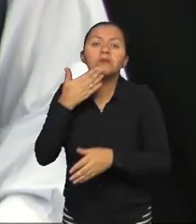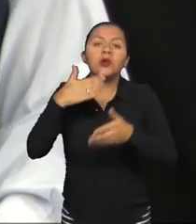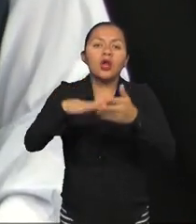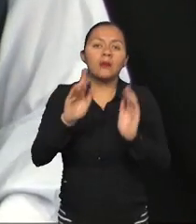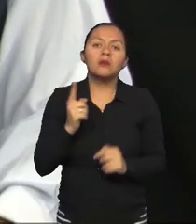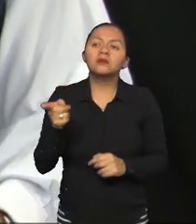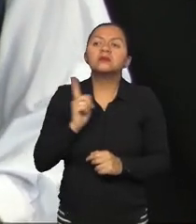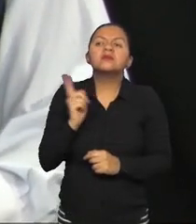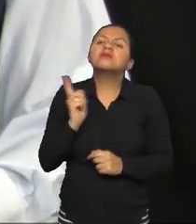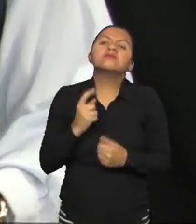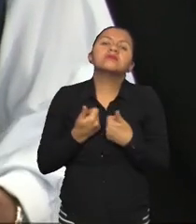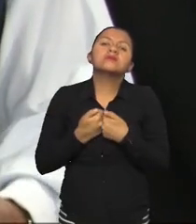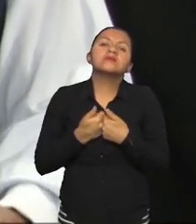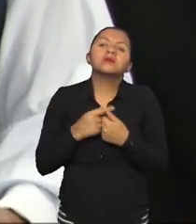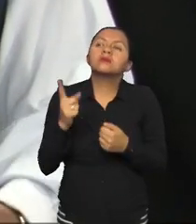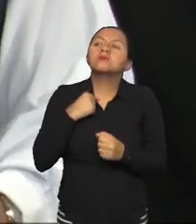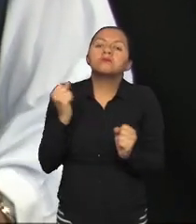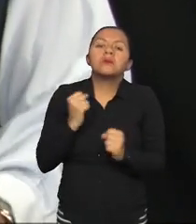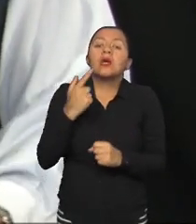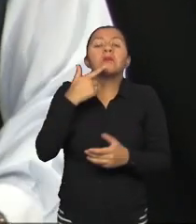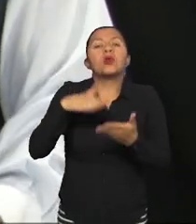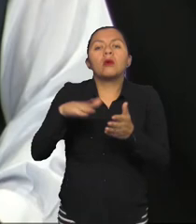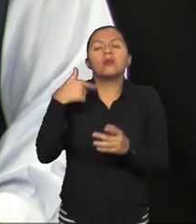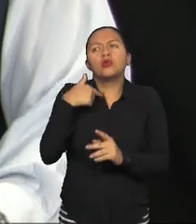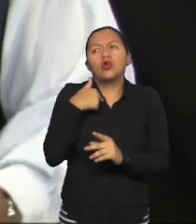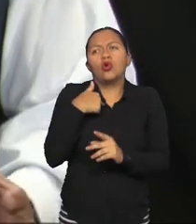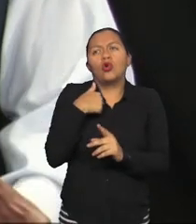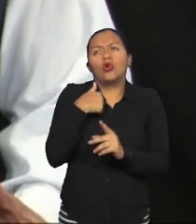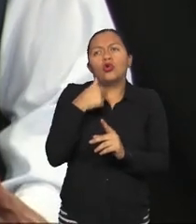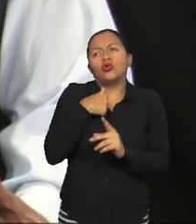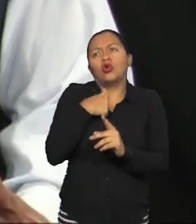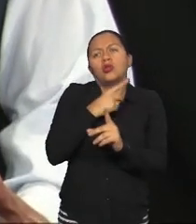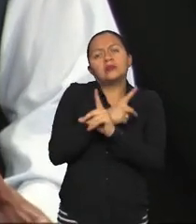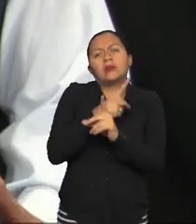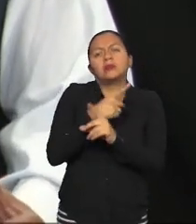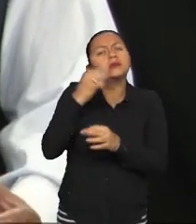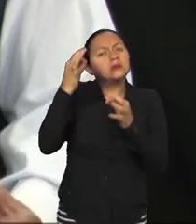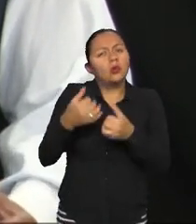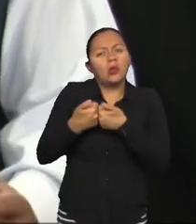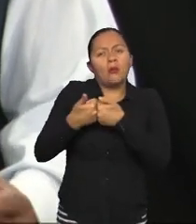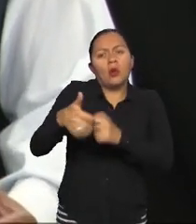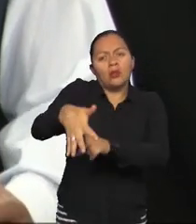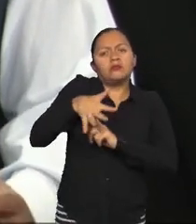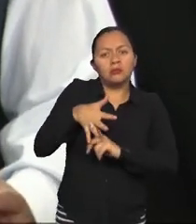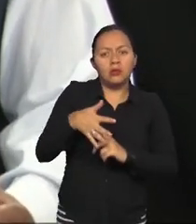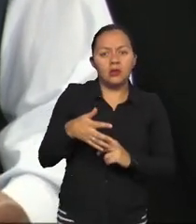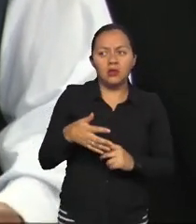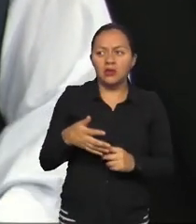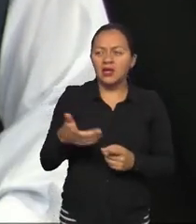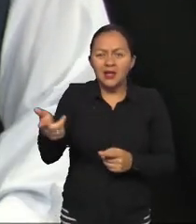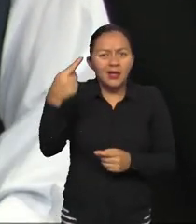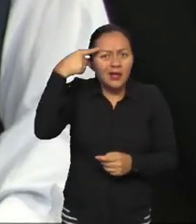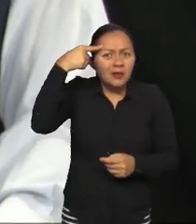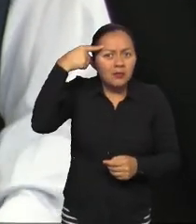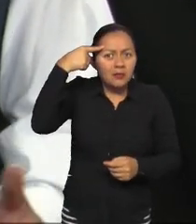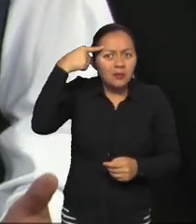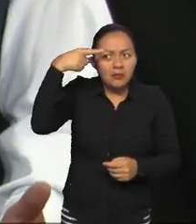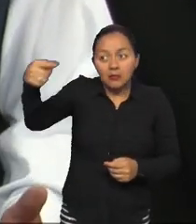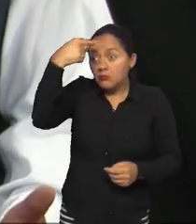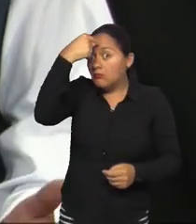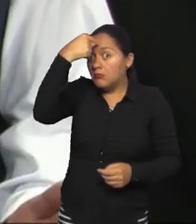tener parejas, que no les quieran porque son con capacidades diversas. Eso tiene el sistema educativo